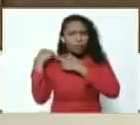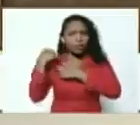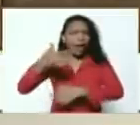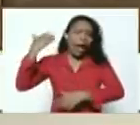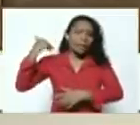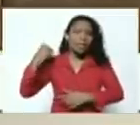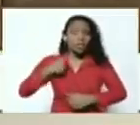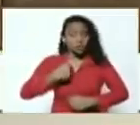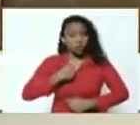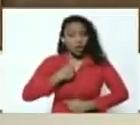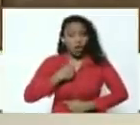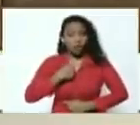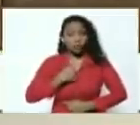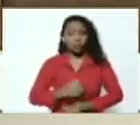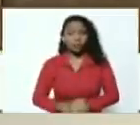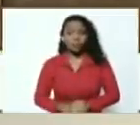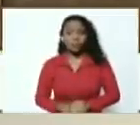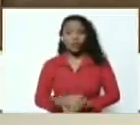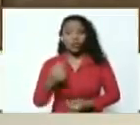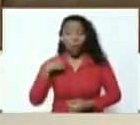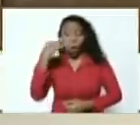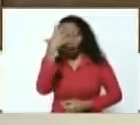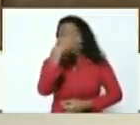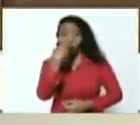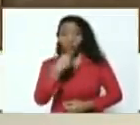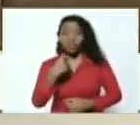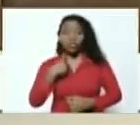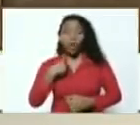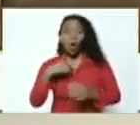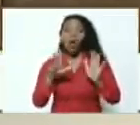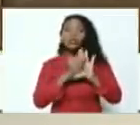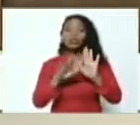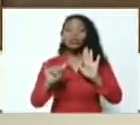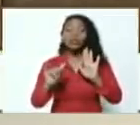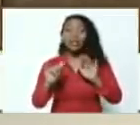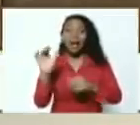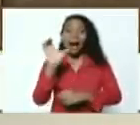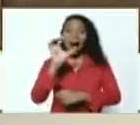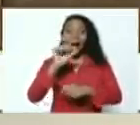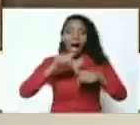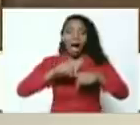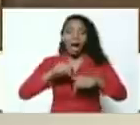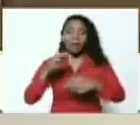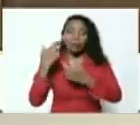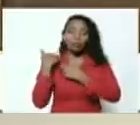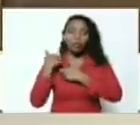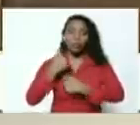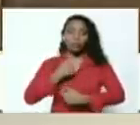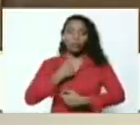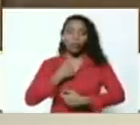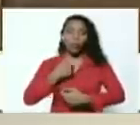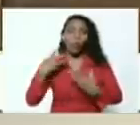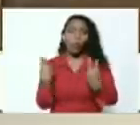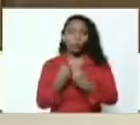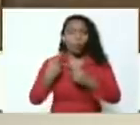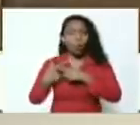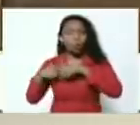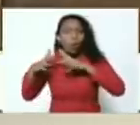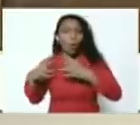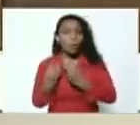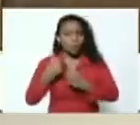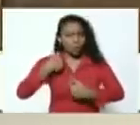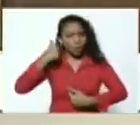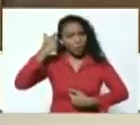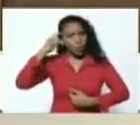Y yo, siendo muy joven, fui constituyente por Caracas, junto a otros compañeros, lo